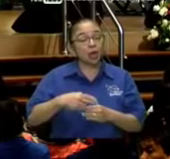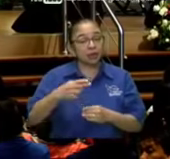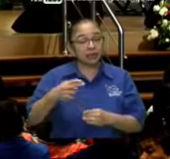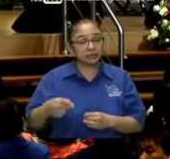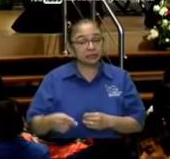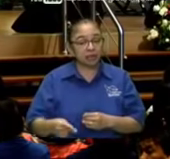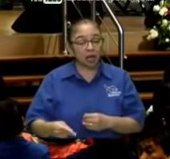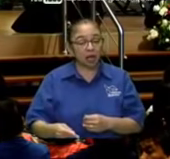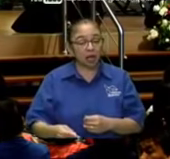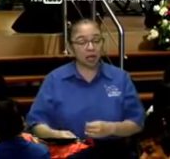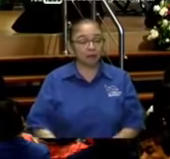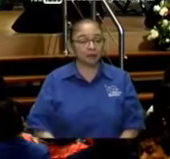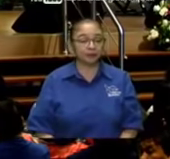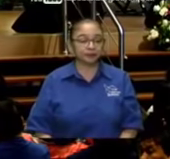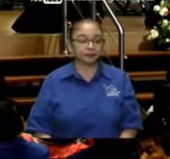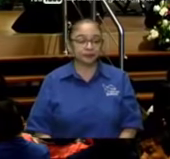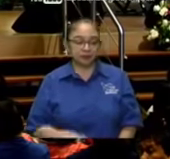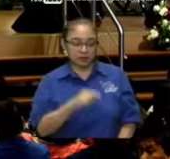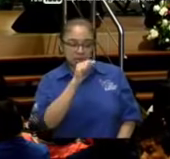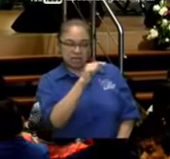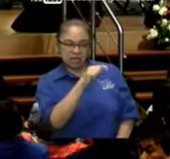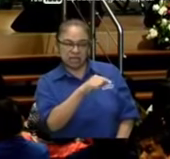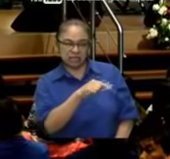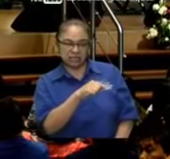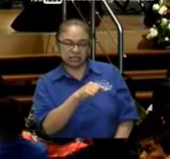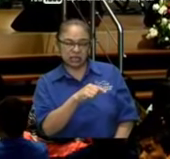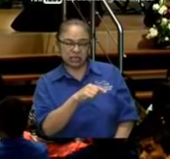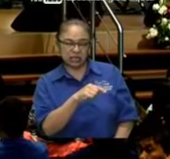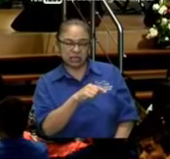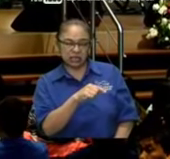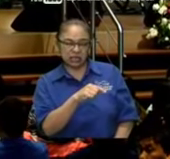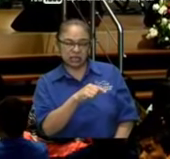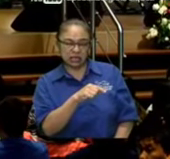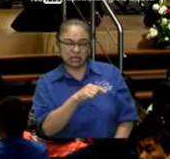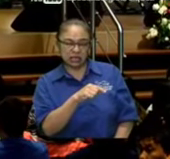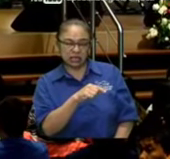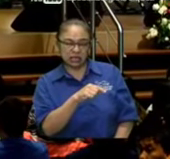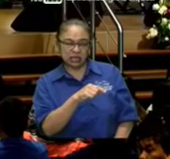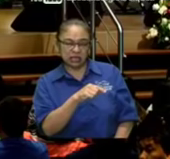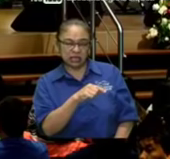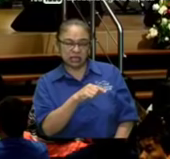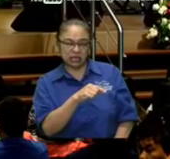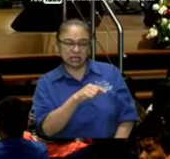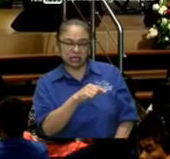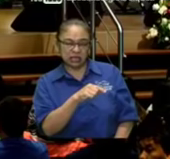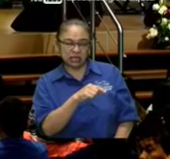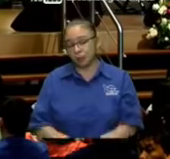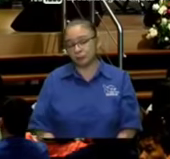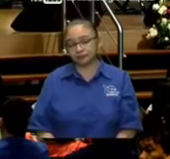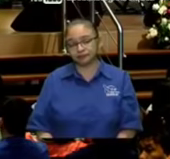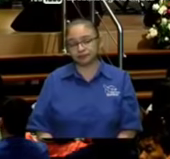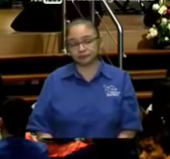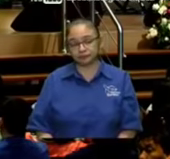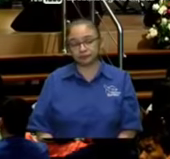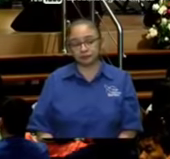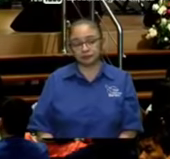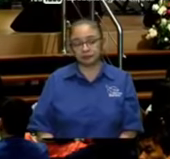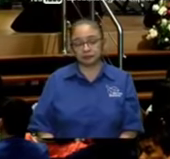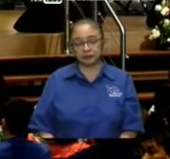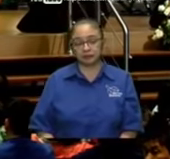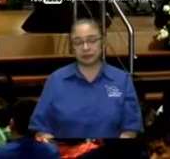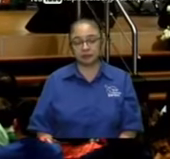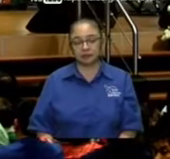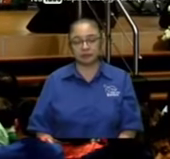Nunca me has dado nada. Ahora este vino y toda la cosa. Yo digo que el problema era con el padre. Y era un buen padre. A veces hay prejuicios